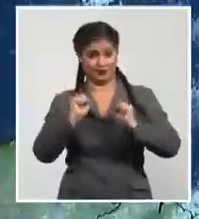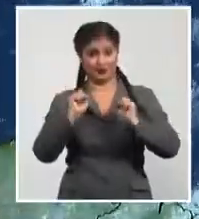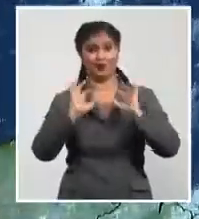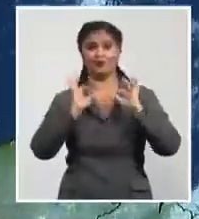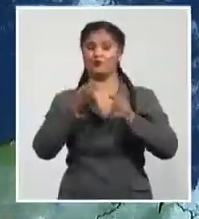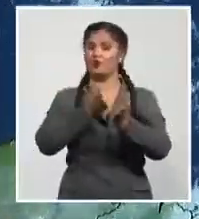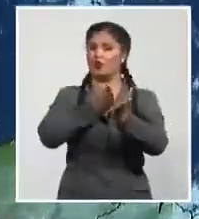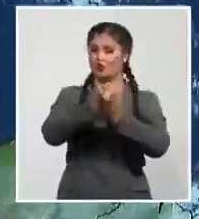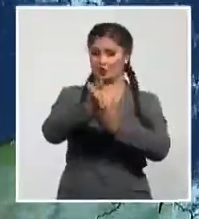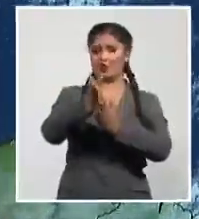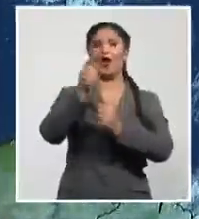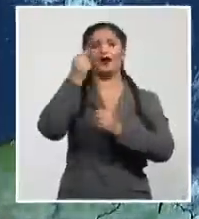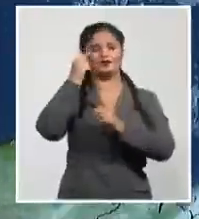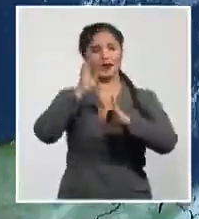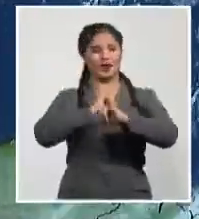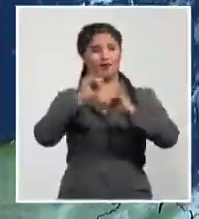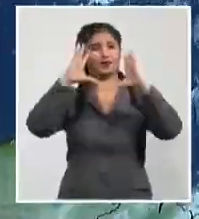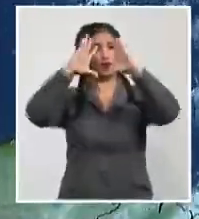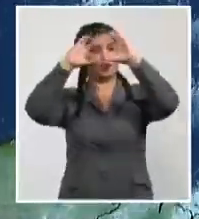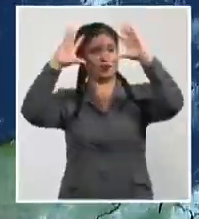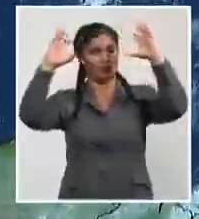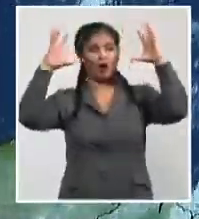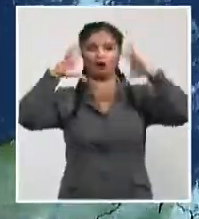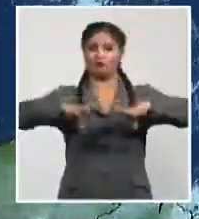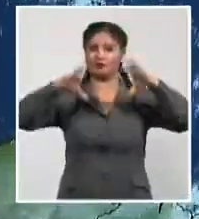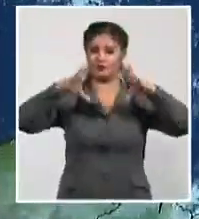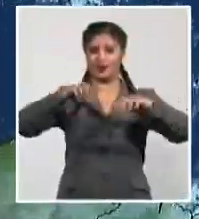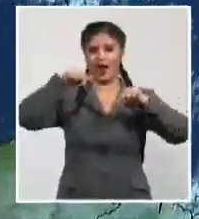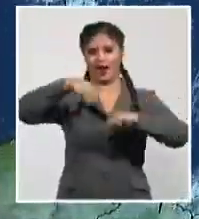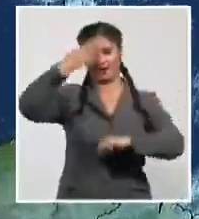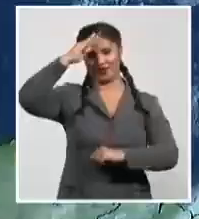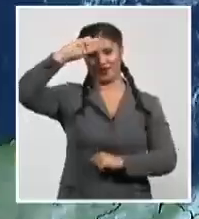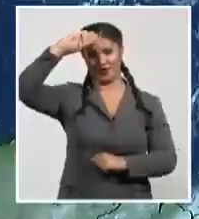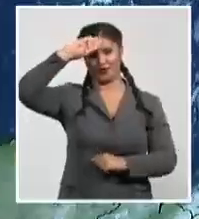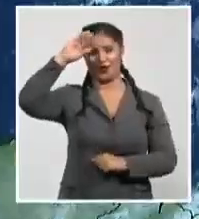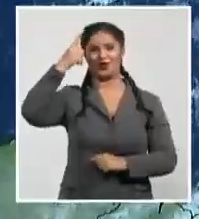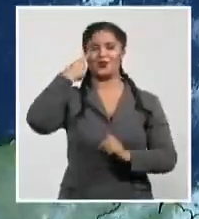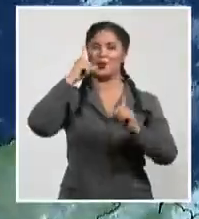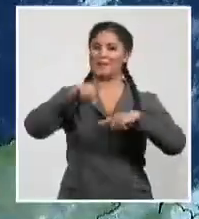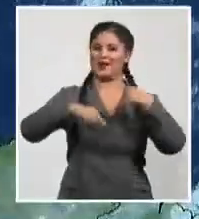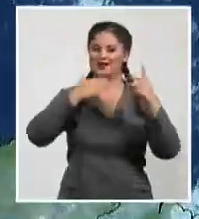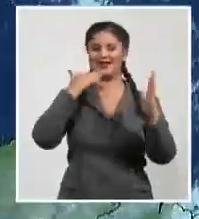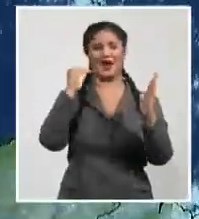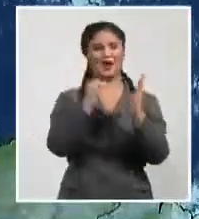e incrementará los nublados y las precipitaciones en la región occidental. Hasta aquí el tiempo.